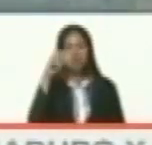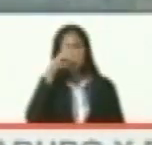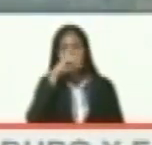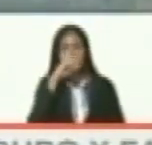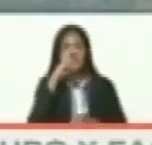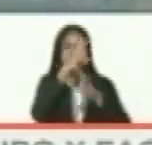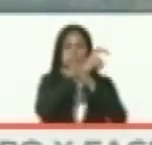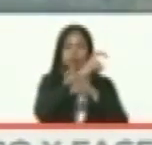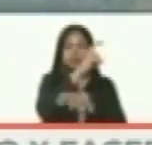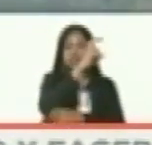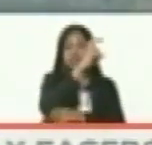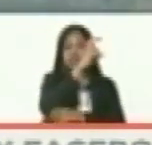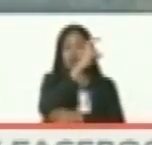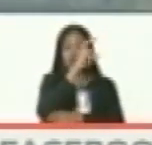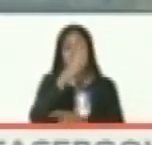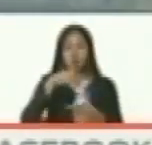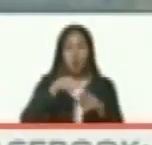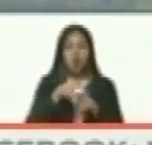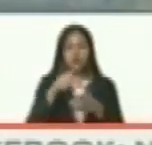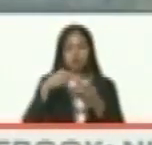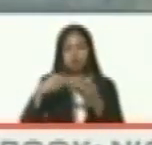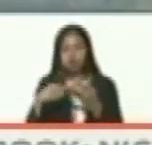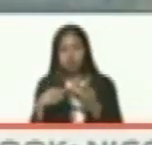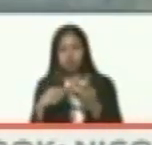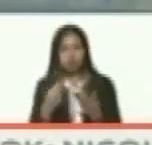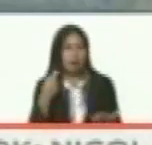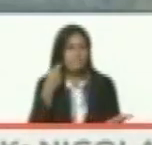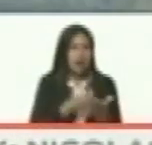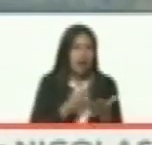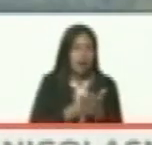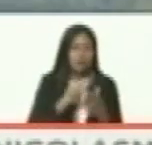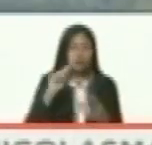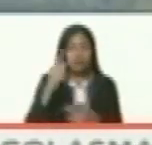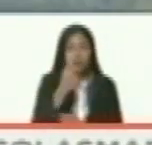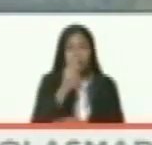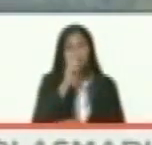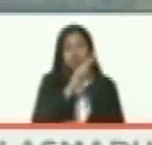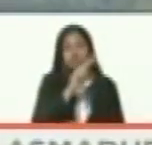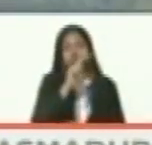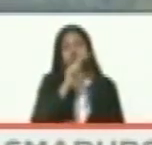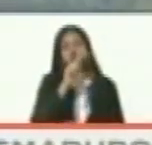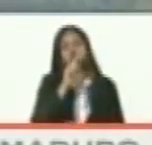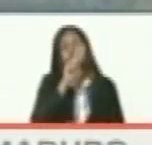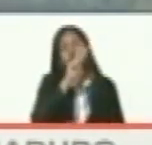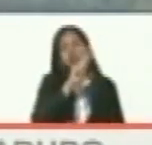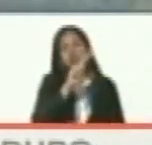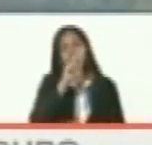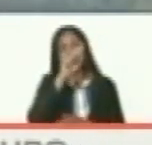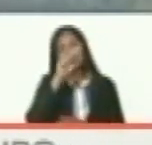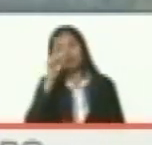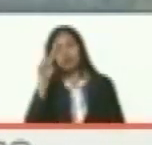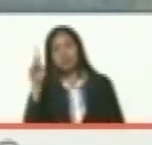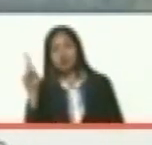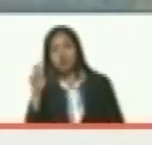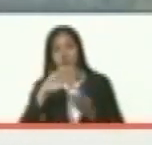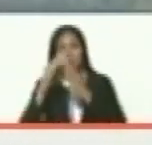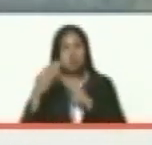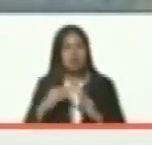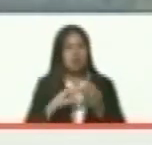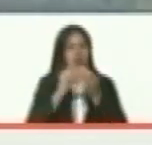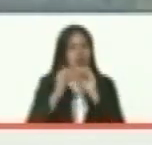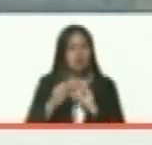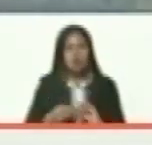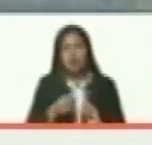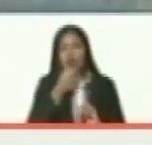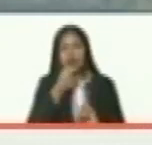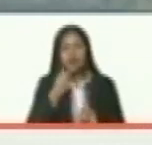entregando a usted los recursos para que estas primeras 221 comunas sigan embelleciendo. Usted dio la